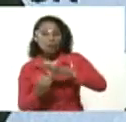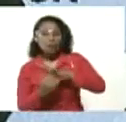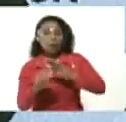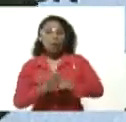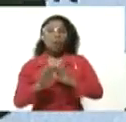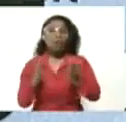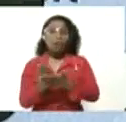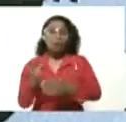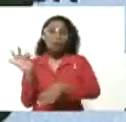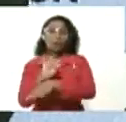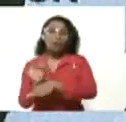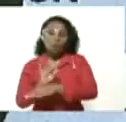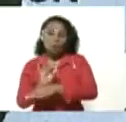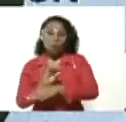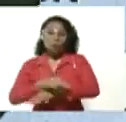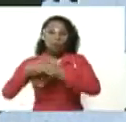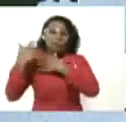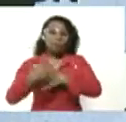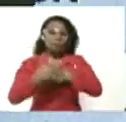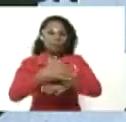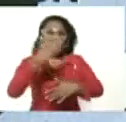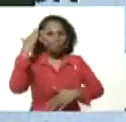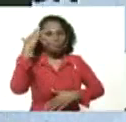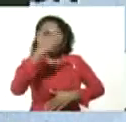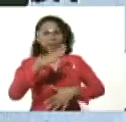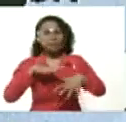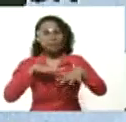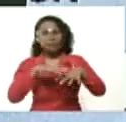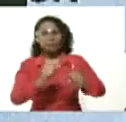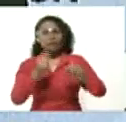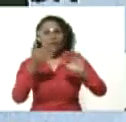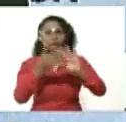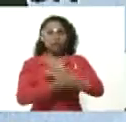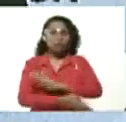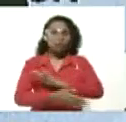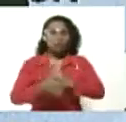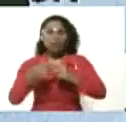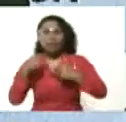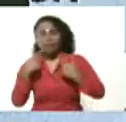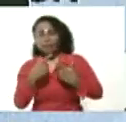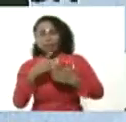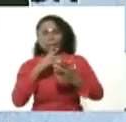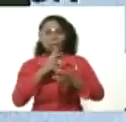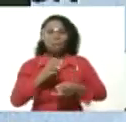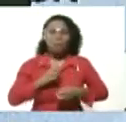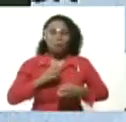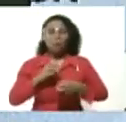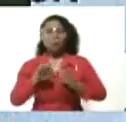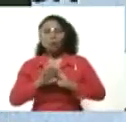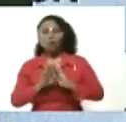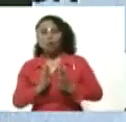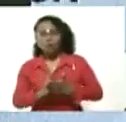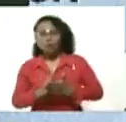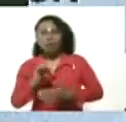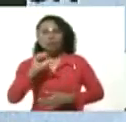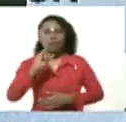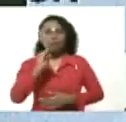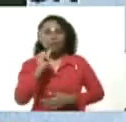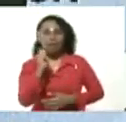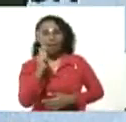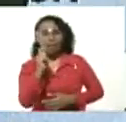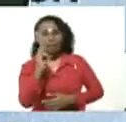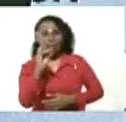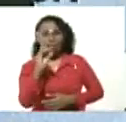funcionar, ejércitos imperiales, instituciones globales como el Fondo Monetario, el Banco Mundial, el SIADI, que son